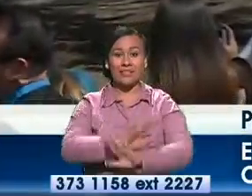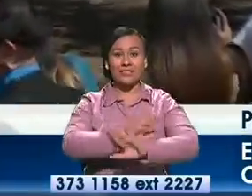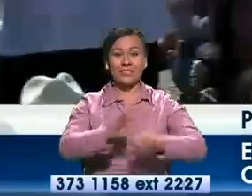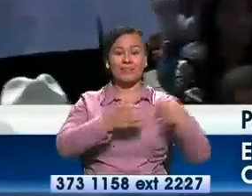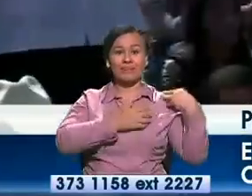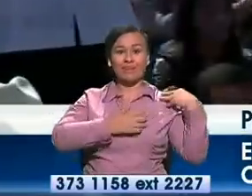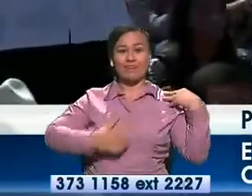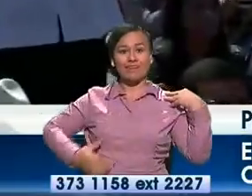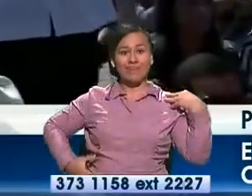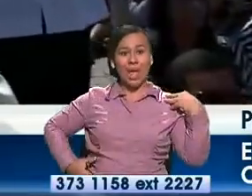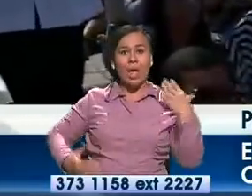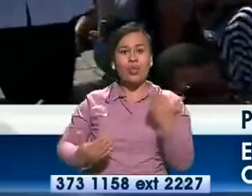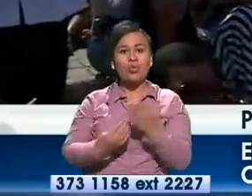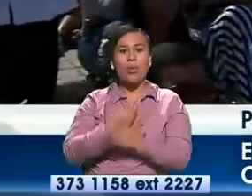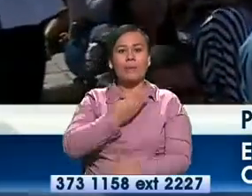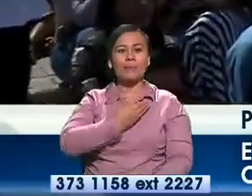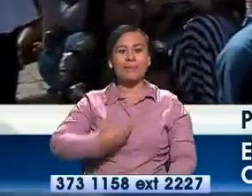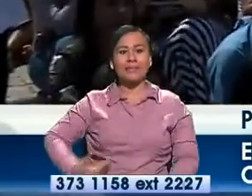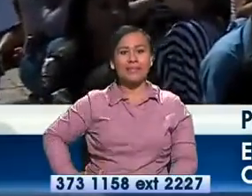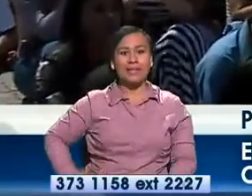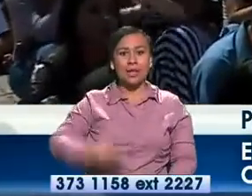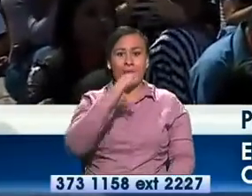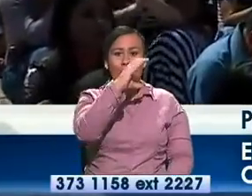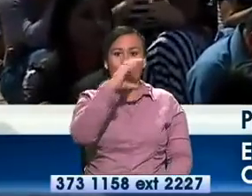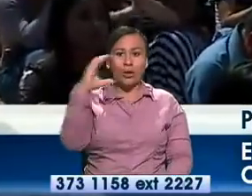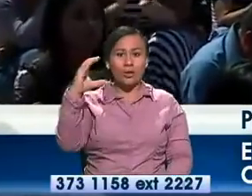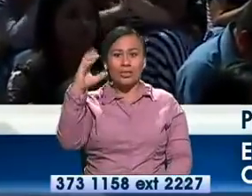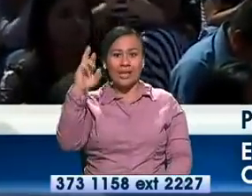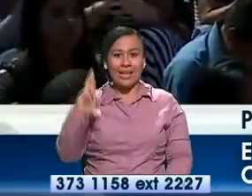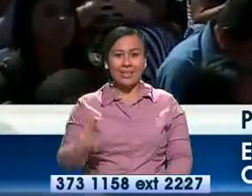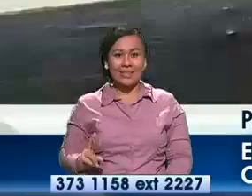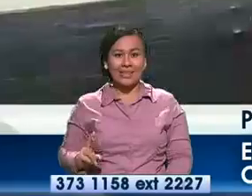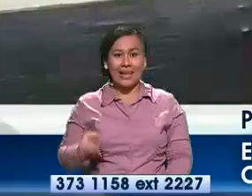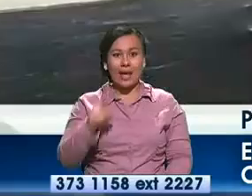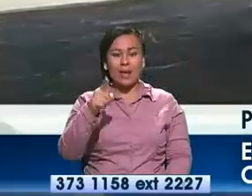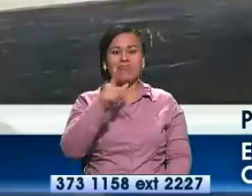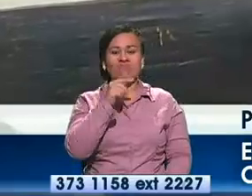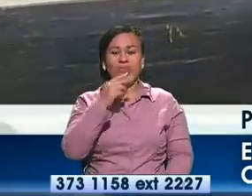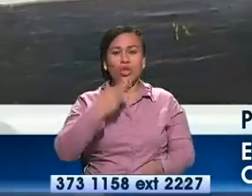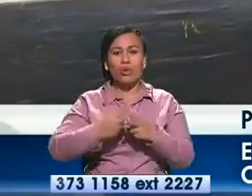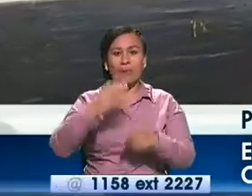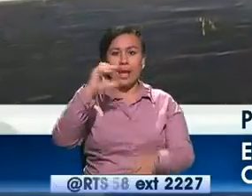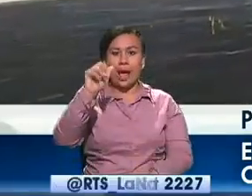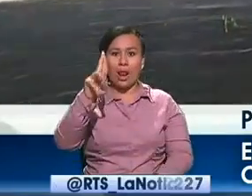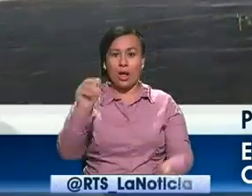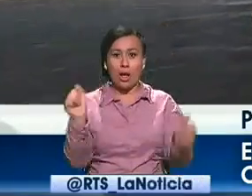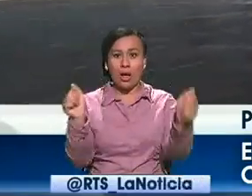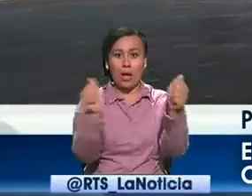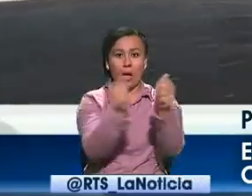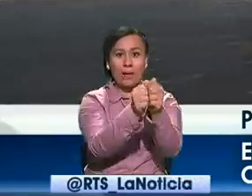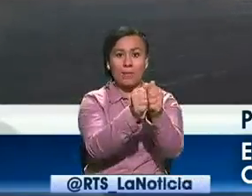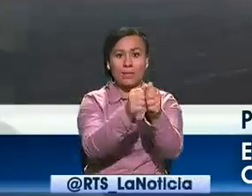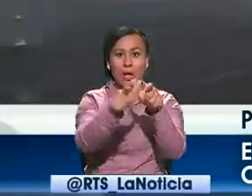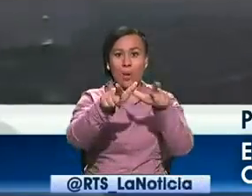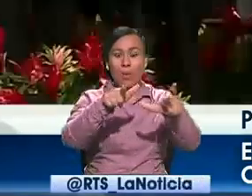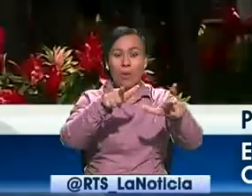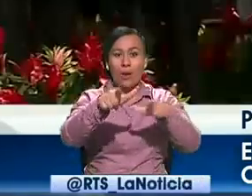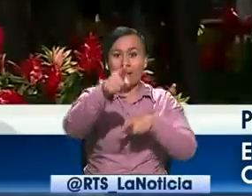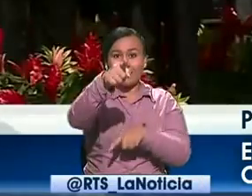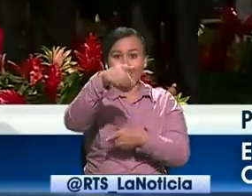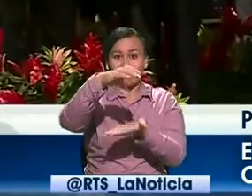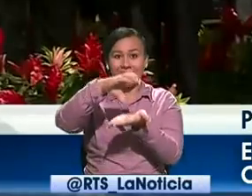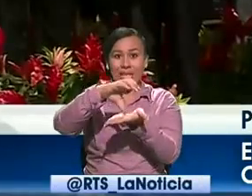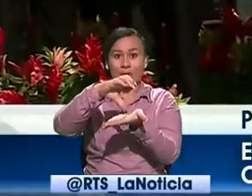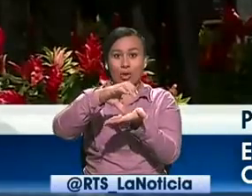Carlos Alvarado. El acto se llevó a cabo en la Plaza de la Democracia, ubicada en el centro de San José. El